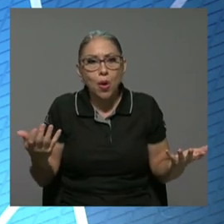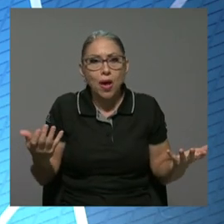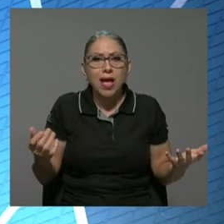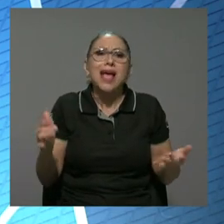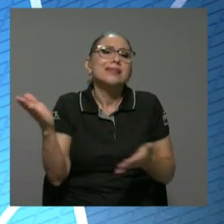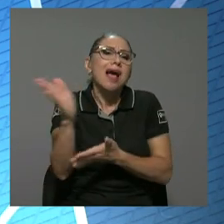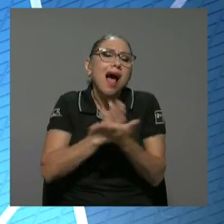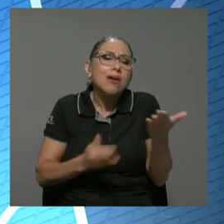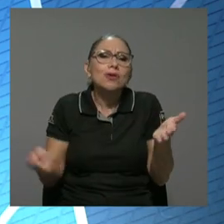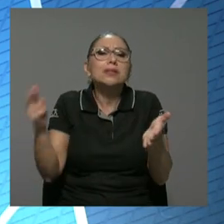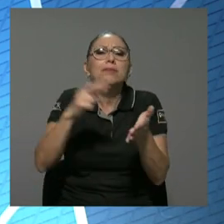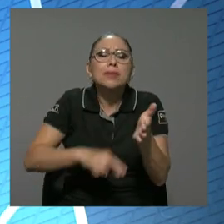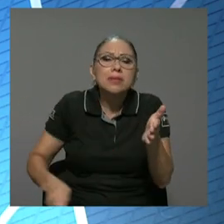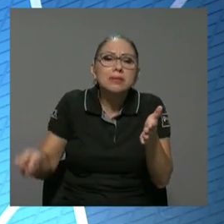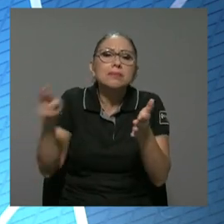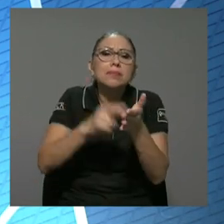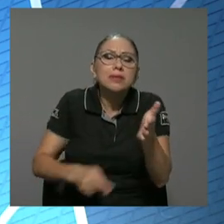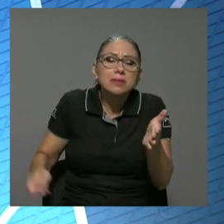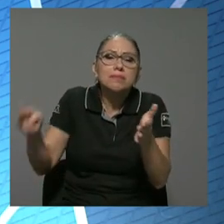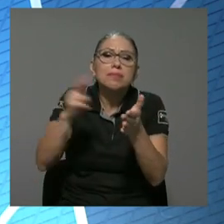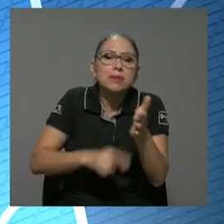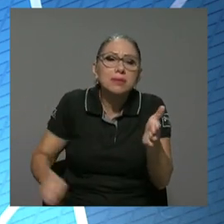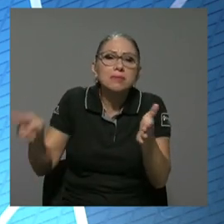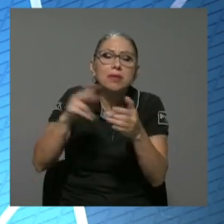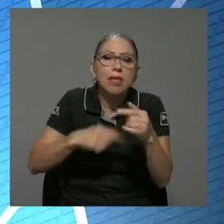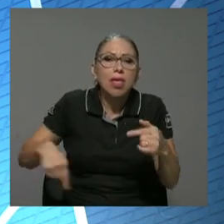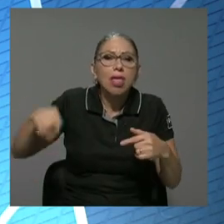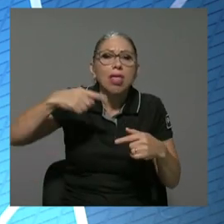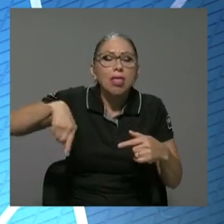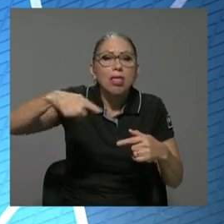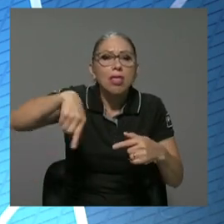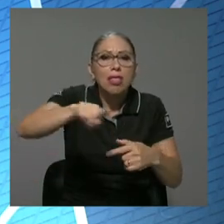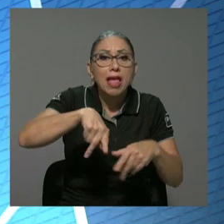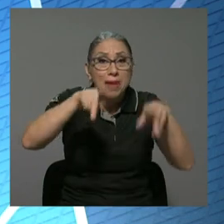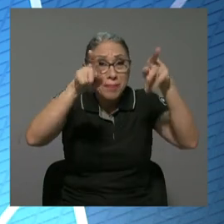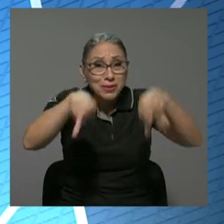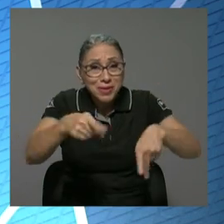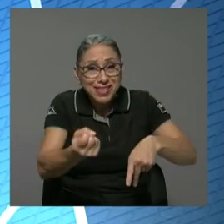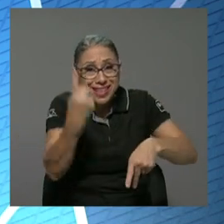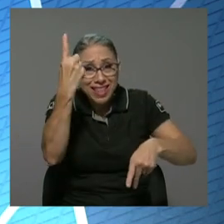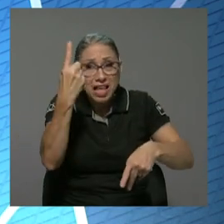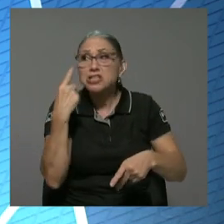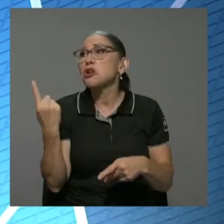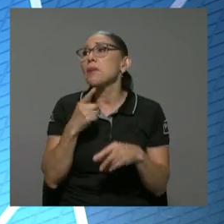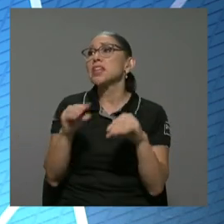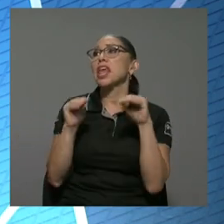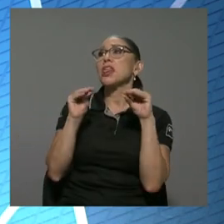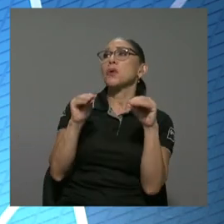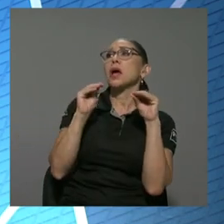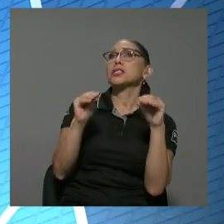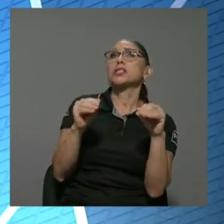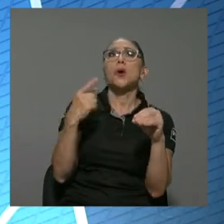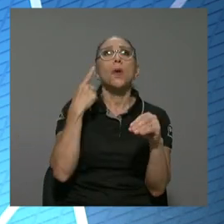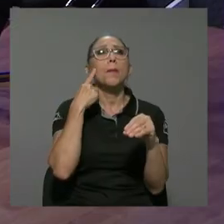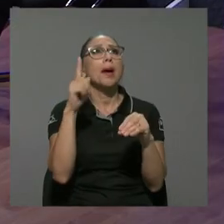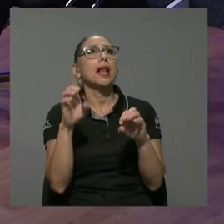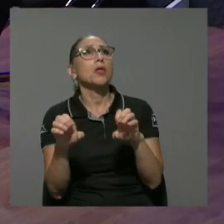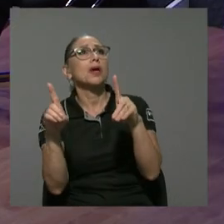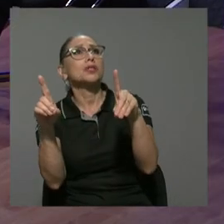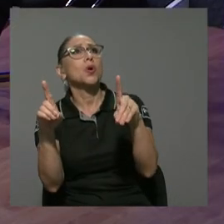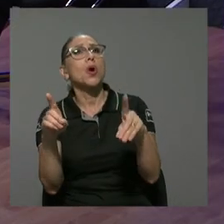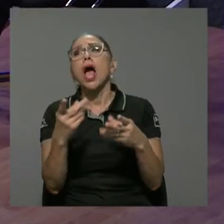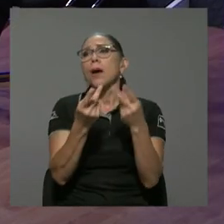círculo vicioso y ahí es donde yo creo que la ciudadanía es muy importante que entienda que no es educación por educación, no es el presupuesto de las universidades por